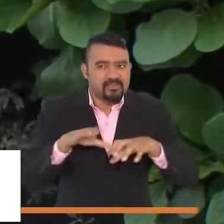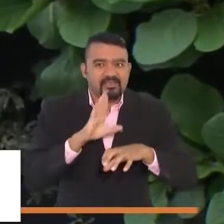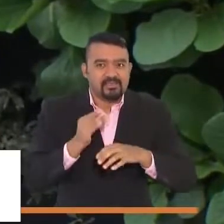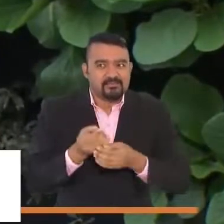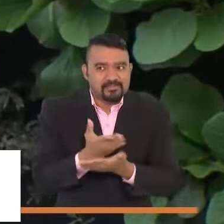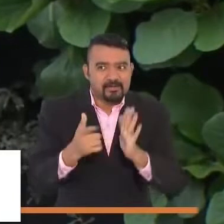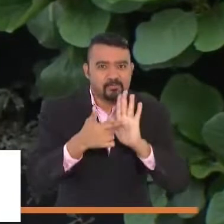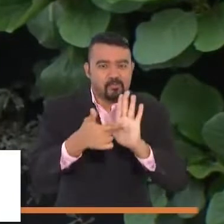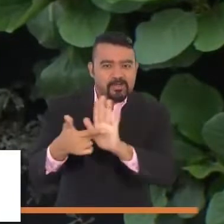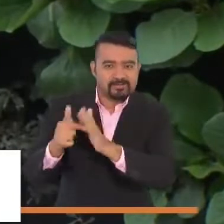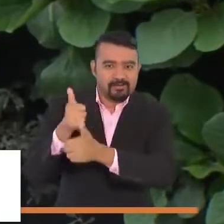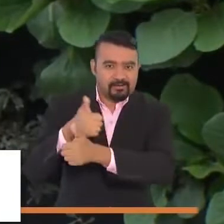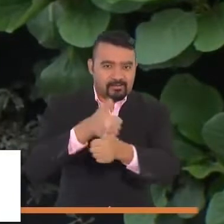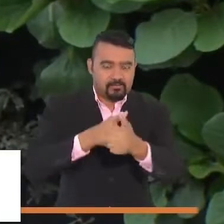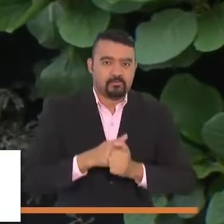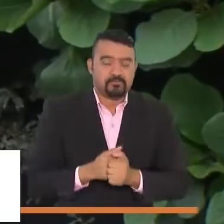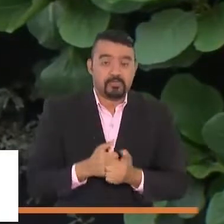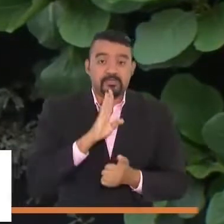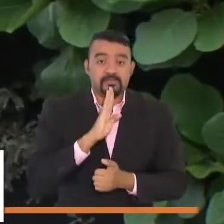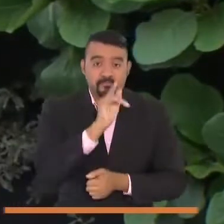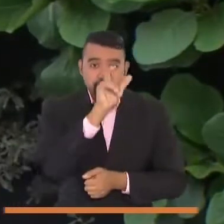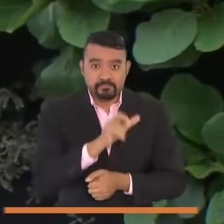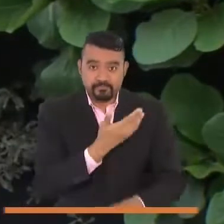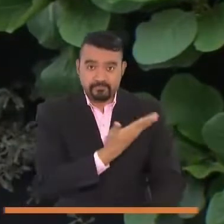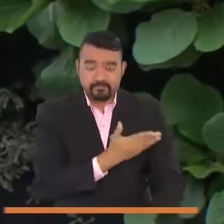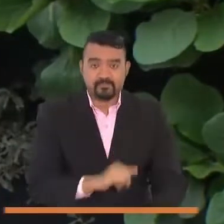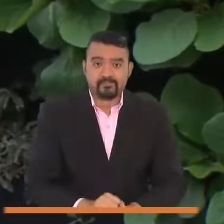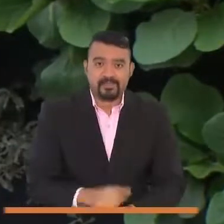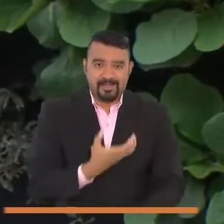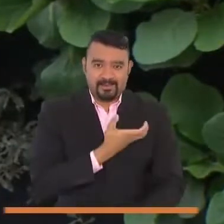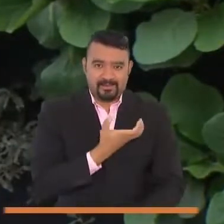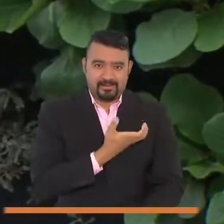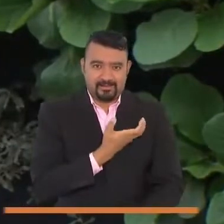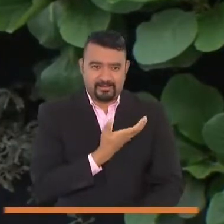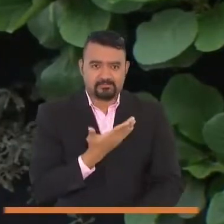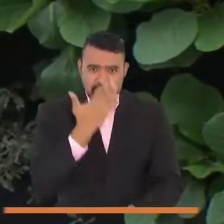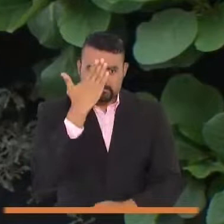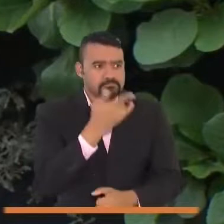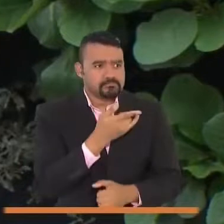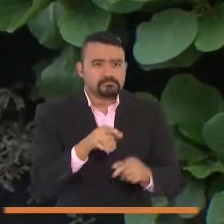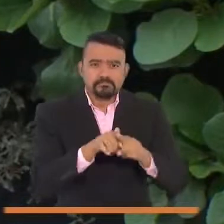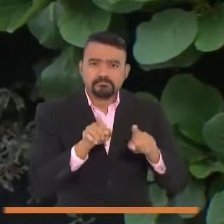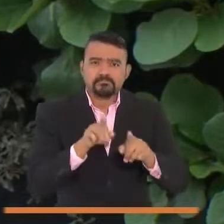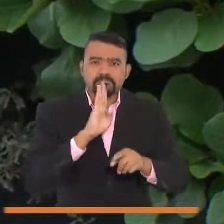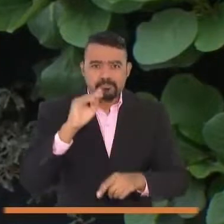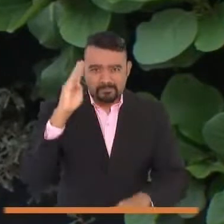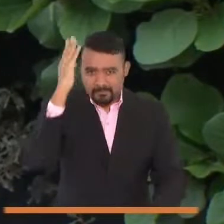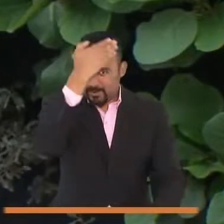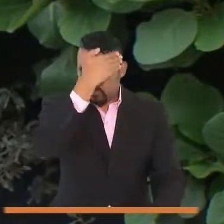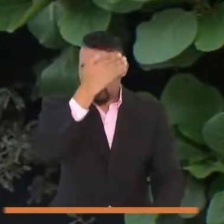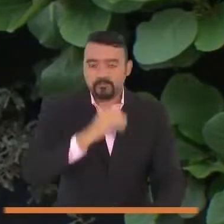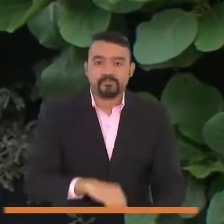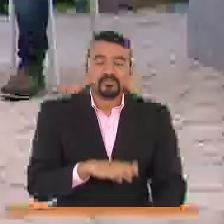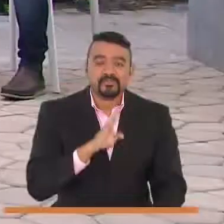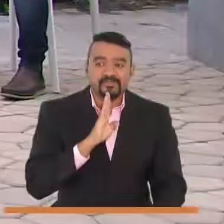la comunidad envigadeña. Estamos con el alcalde de esta localidad, el señor Braulio Espinosa Márquez. También nos